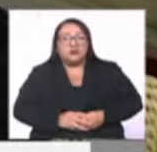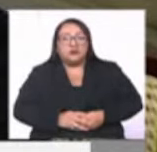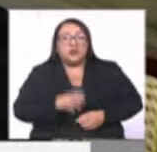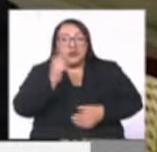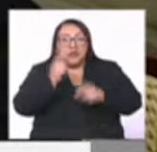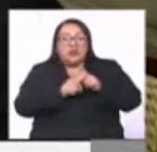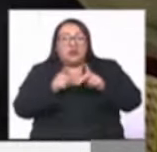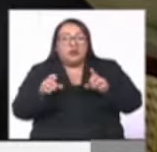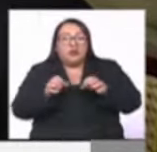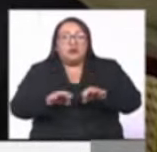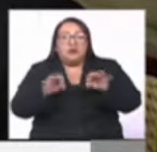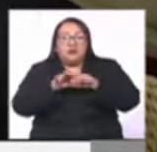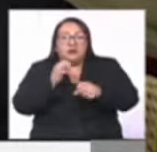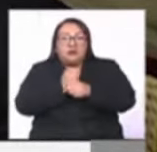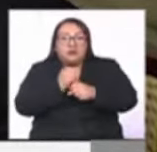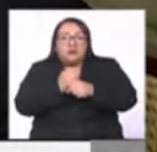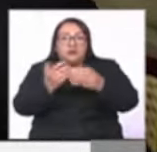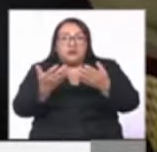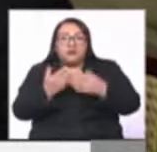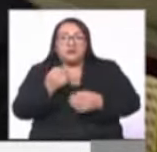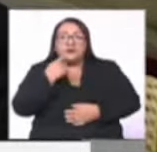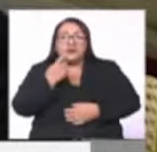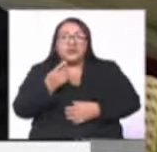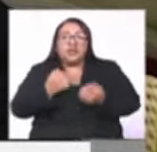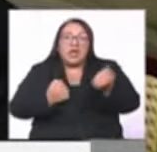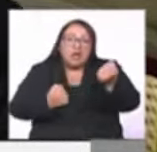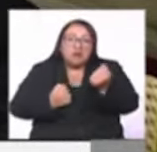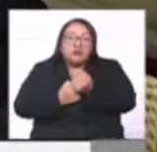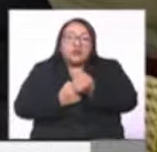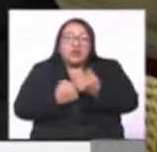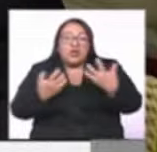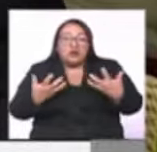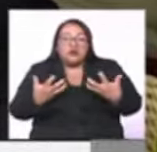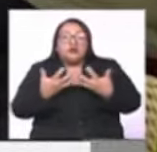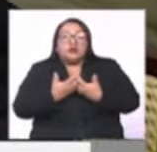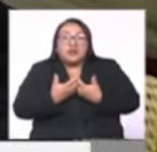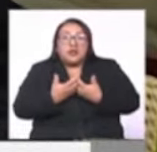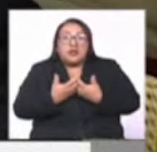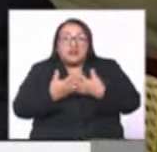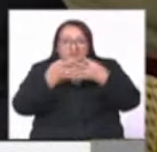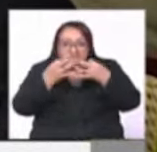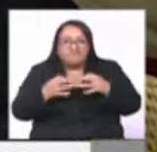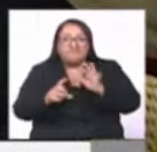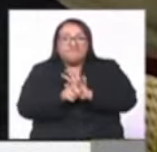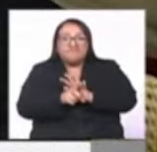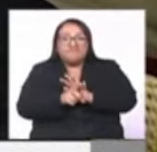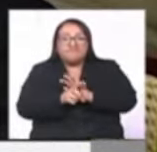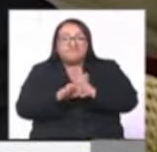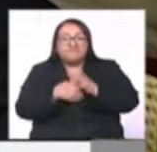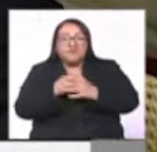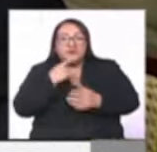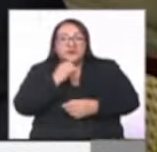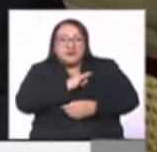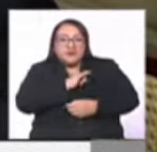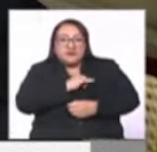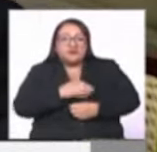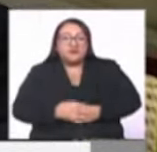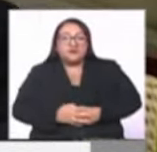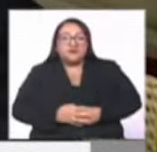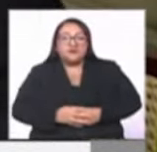bien su papel importante es ayudar a consolidar y a legitimar a las instituciones